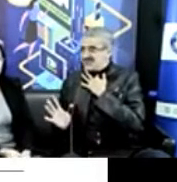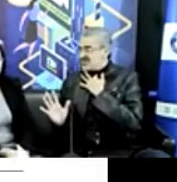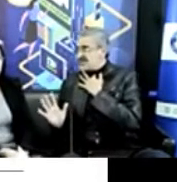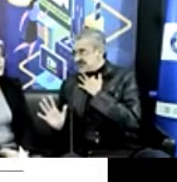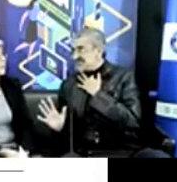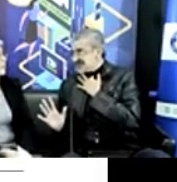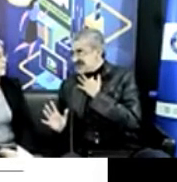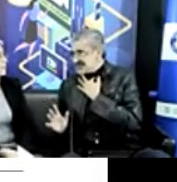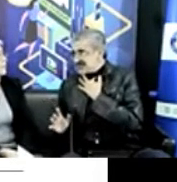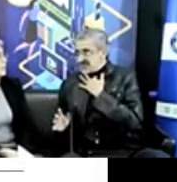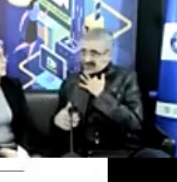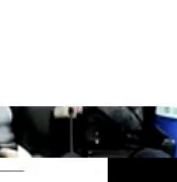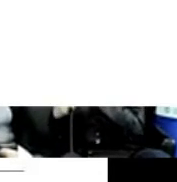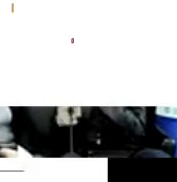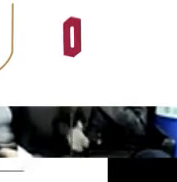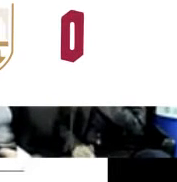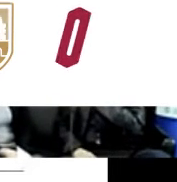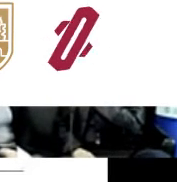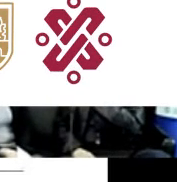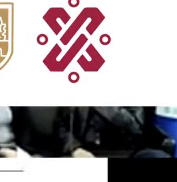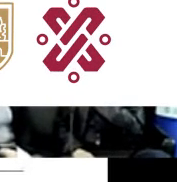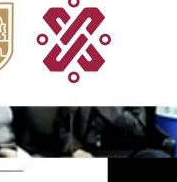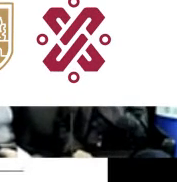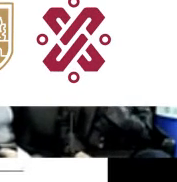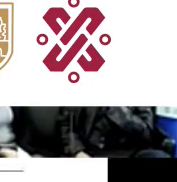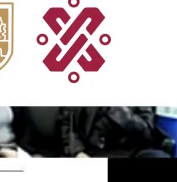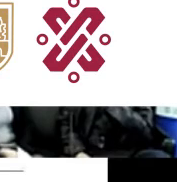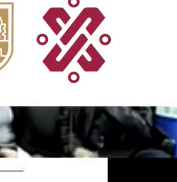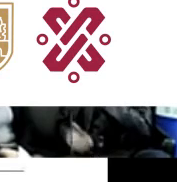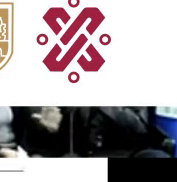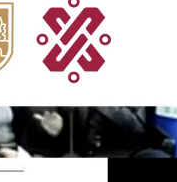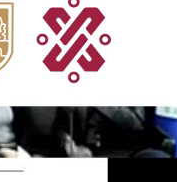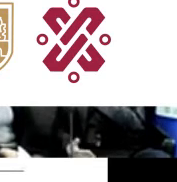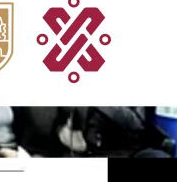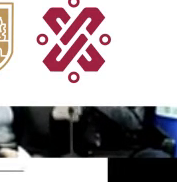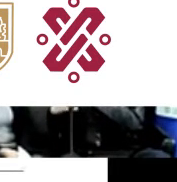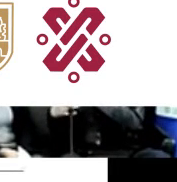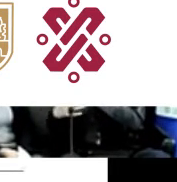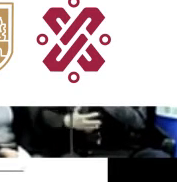generalmente información, ¿verdad? Para que la persona tome decisiones. Y como ahorita